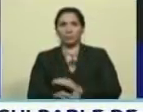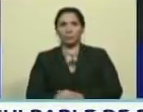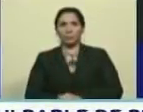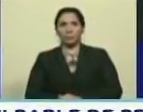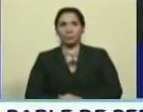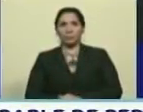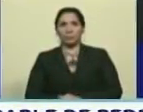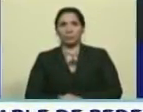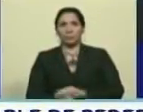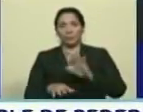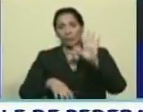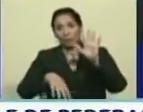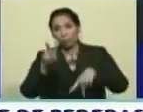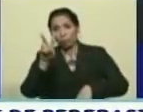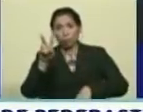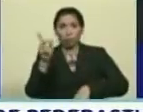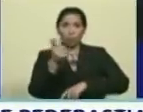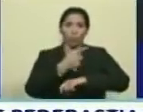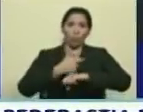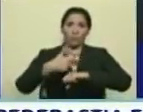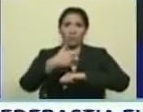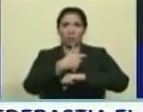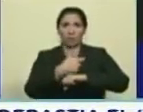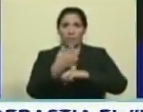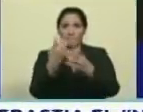a los 12 gobiernos presentes